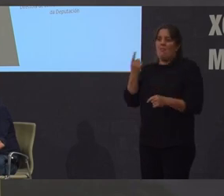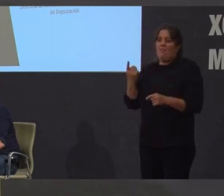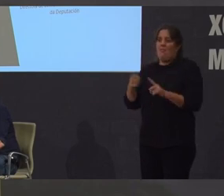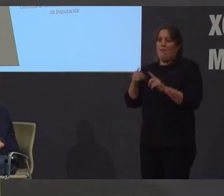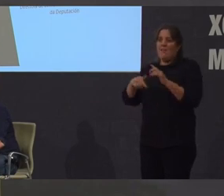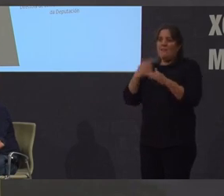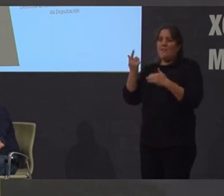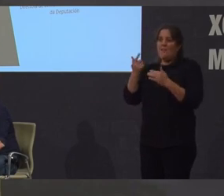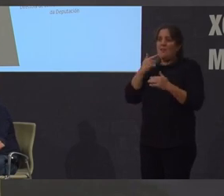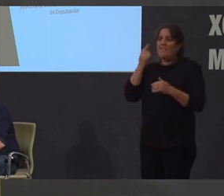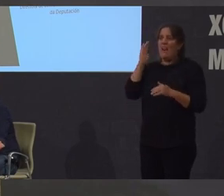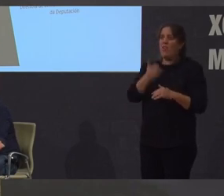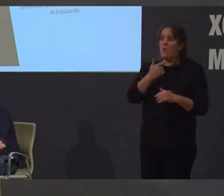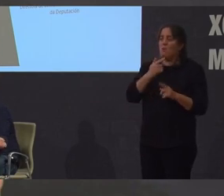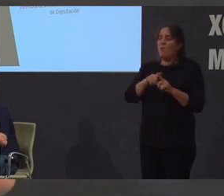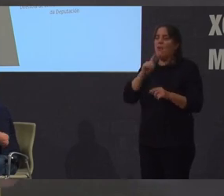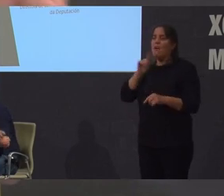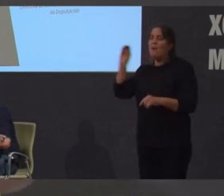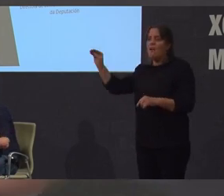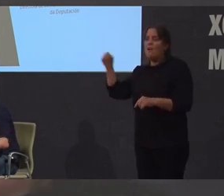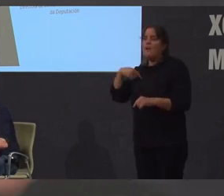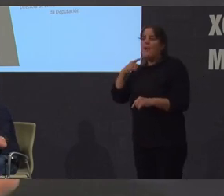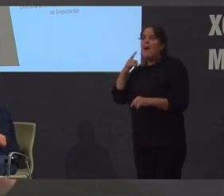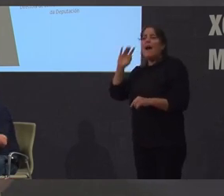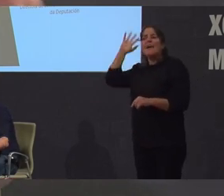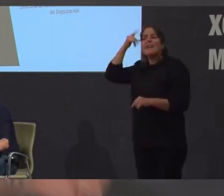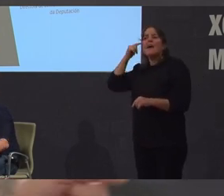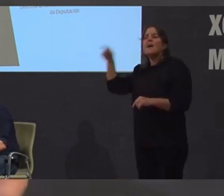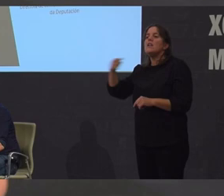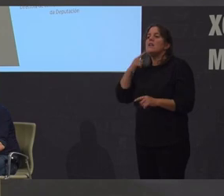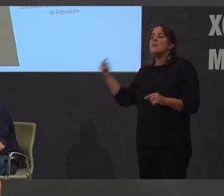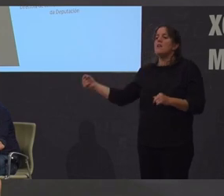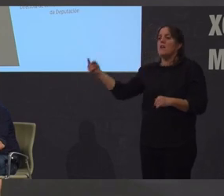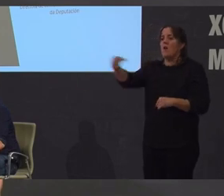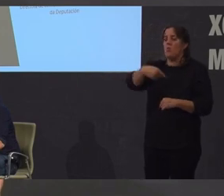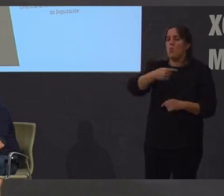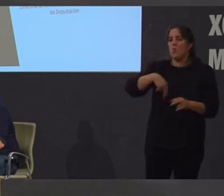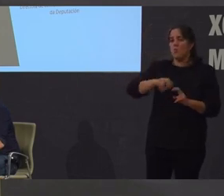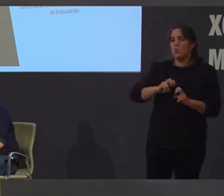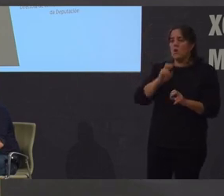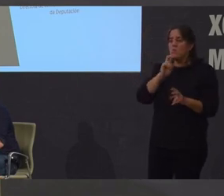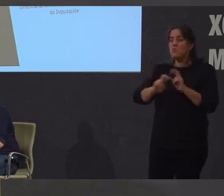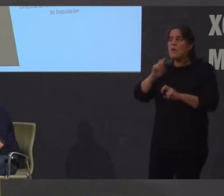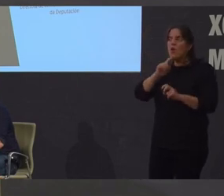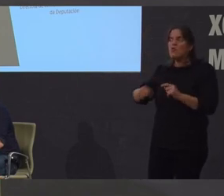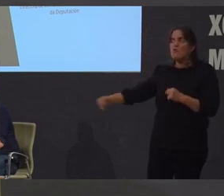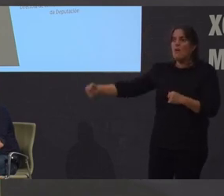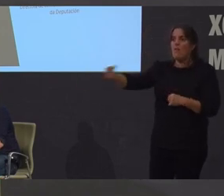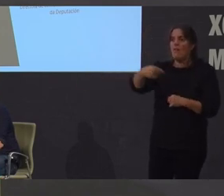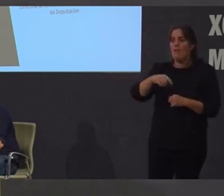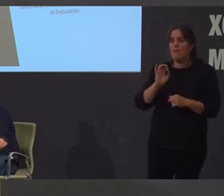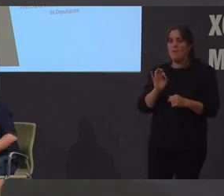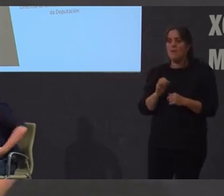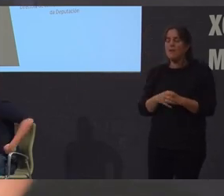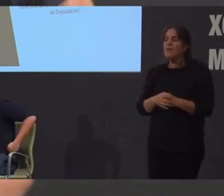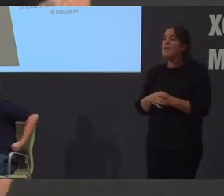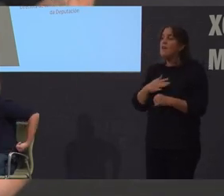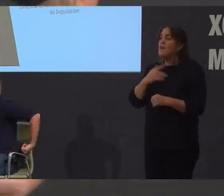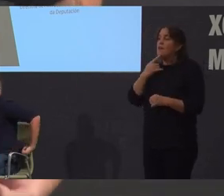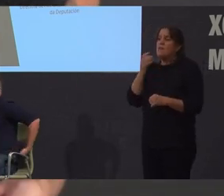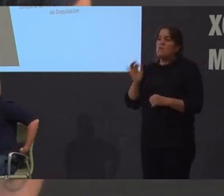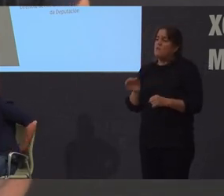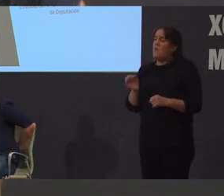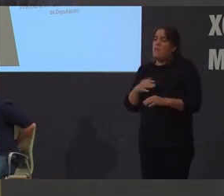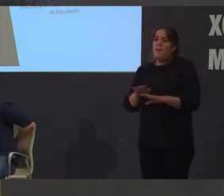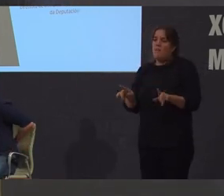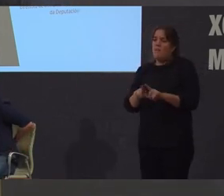para acudir a los servicios secretos de Israel y poder ir a por Adolf Eichmann y poder ir a por Josef Mengele. No es cierto que hubo un